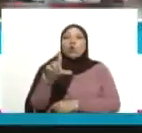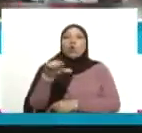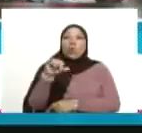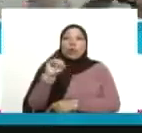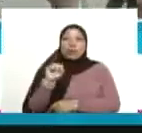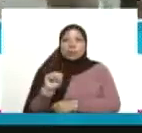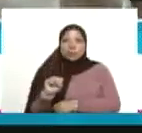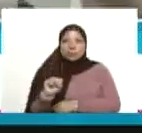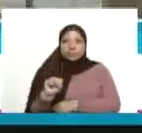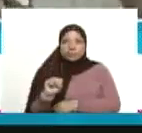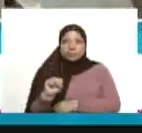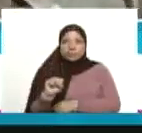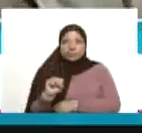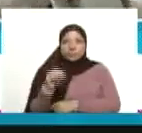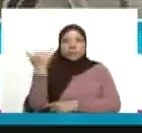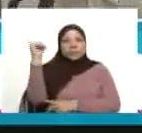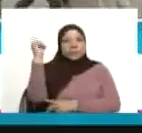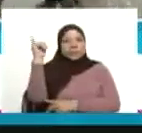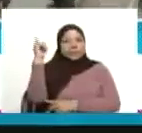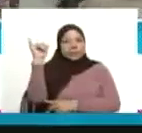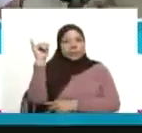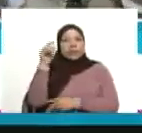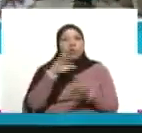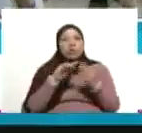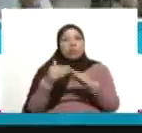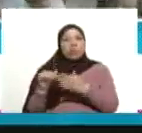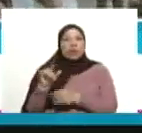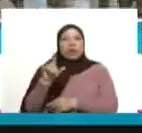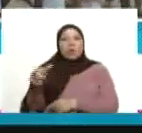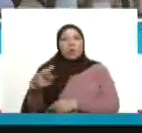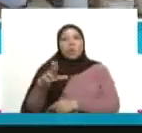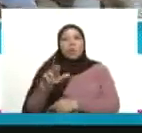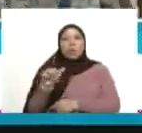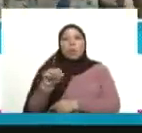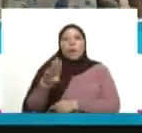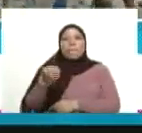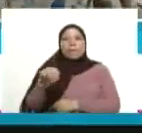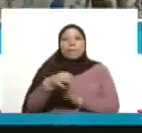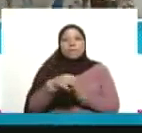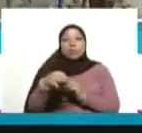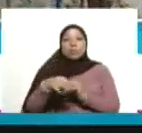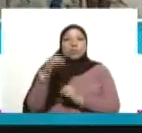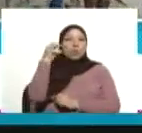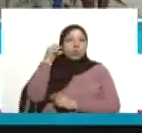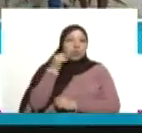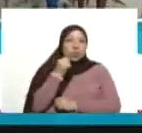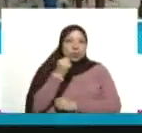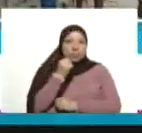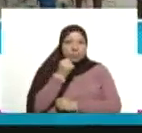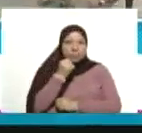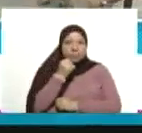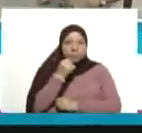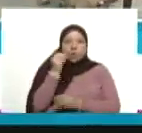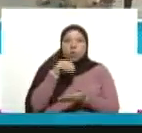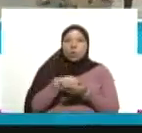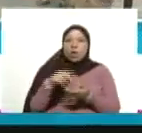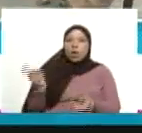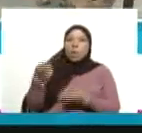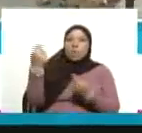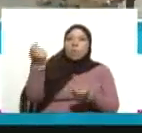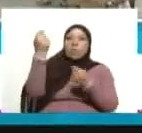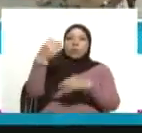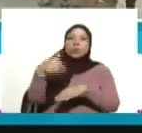Yaracuy, en Guama, allá municipio Sucre, en Apure, aquí está Apure otra vez, avenida